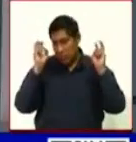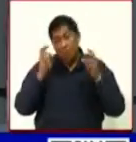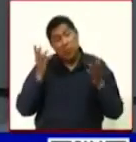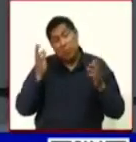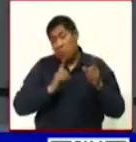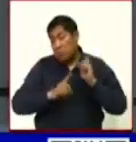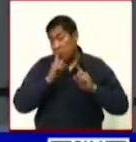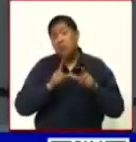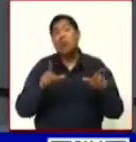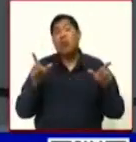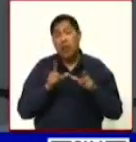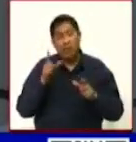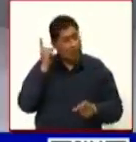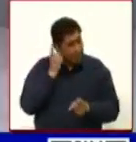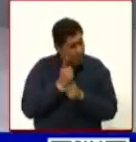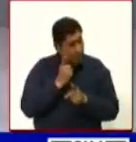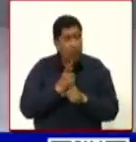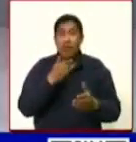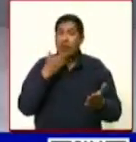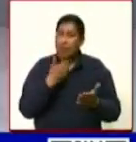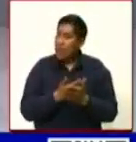o en cualquier lugar definitivamente